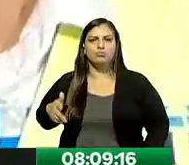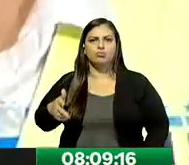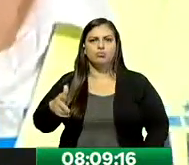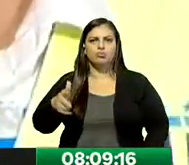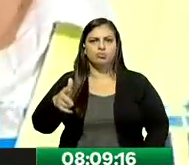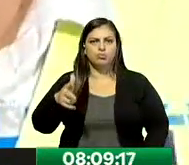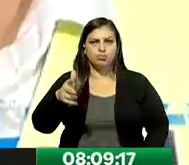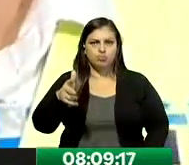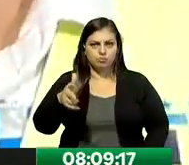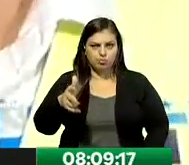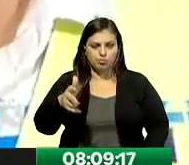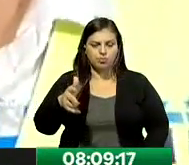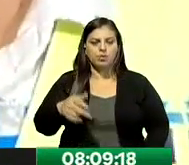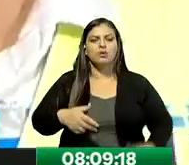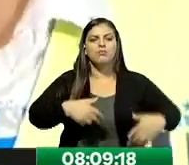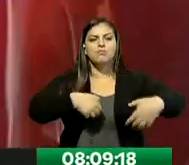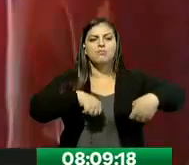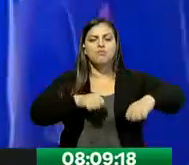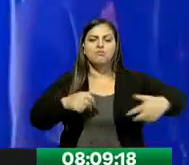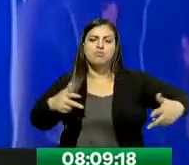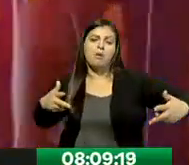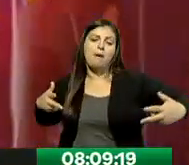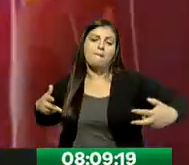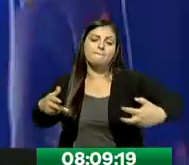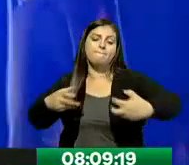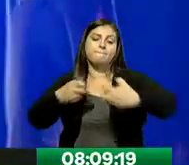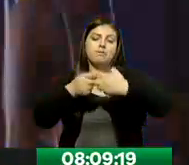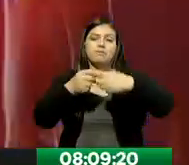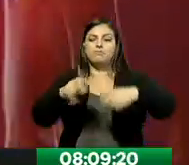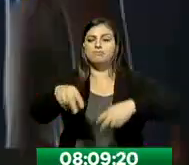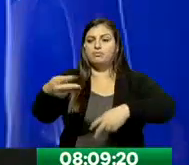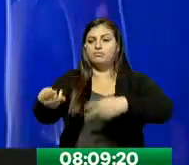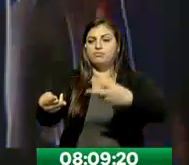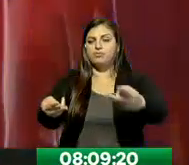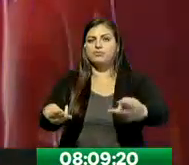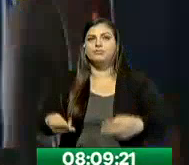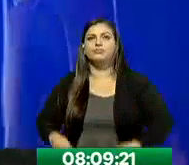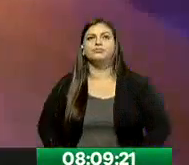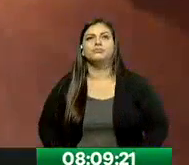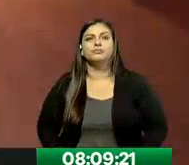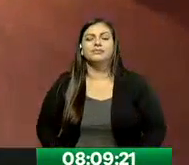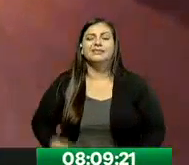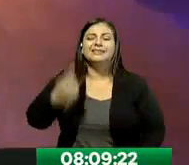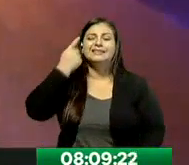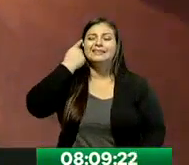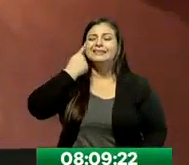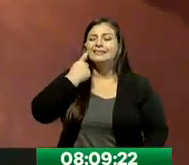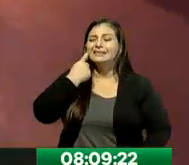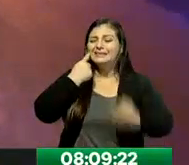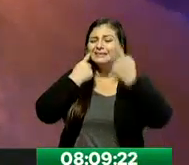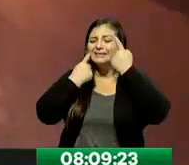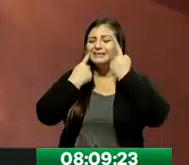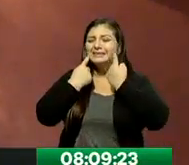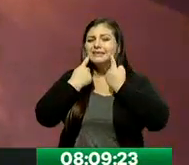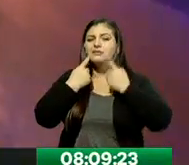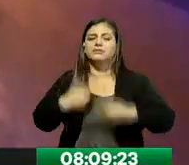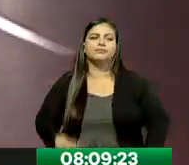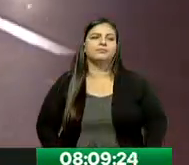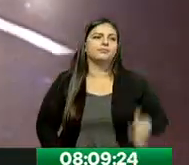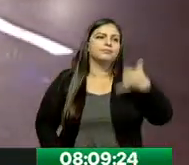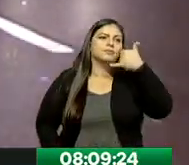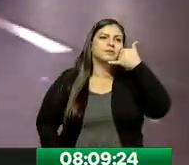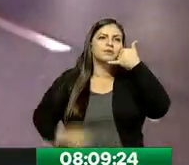sido trasladados por una ambulancia al hospital Guayaquil. Según manifiesta la gente, uno tenía un dedo y lo había